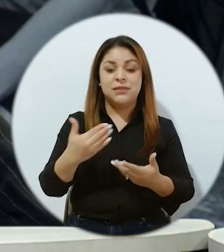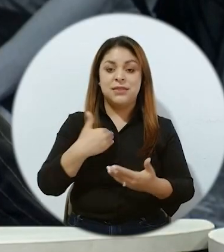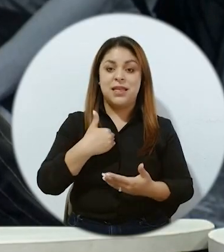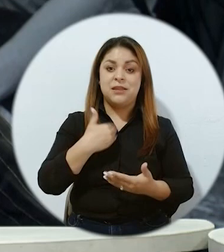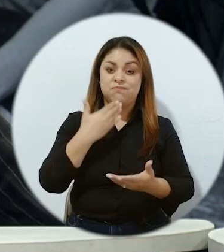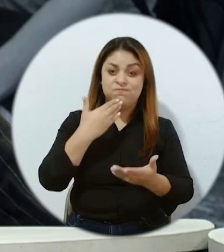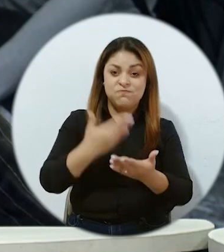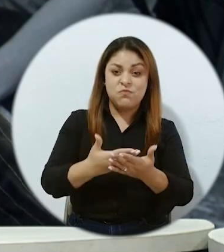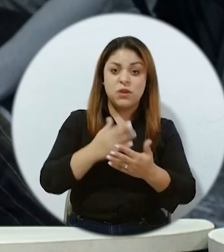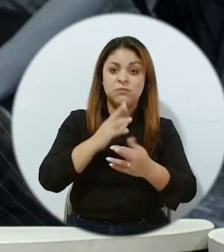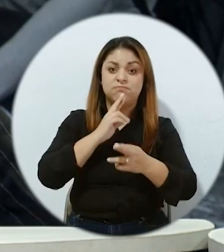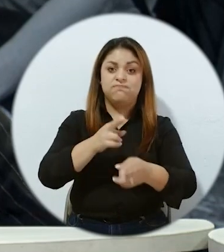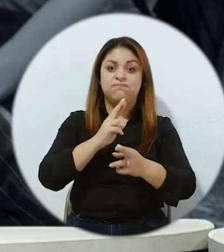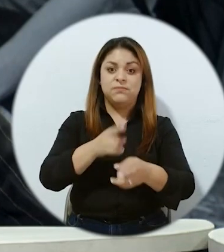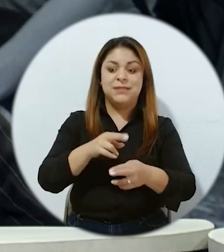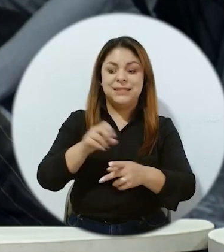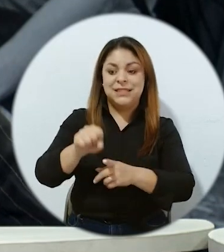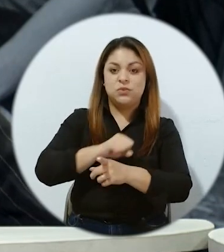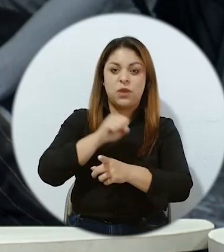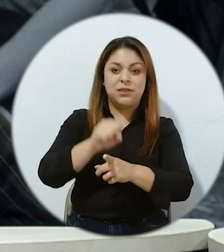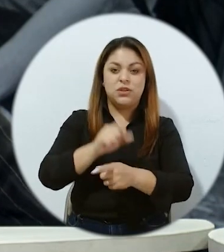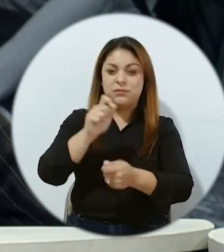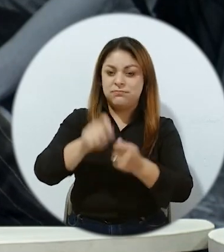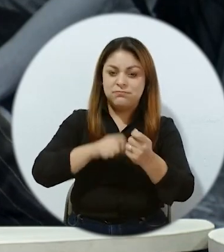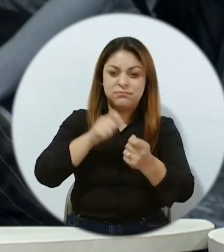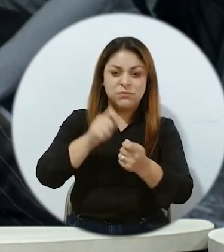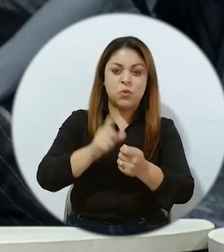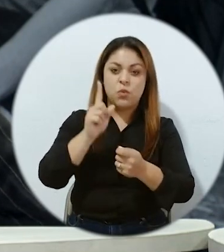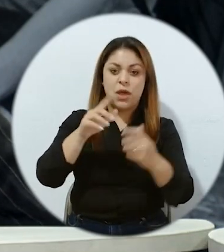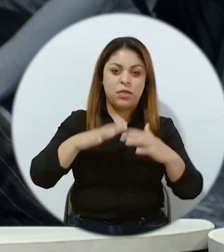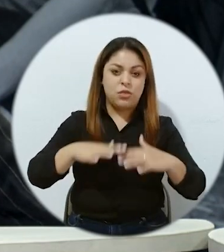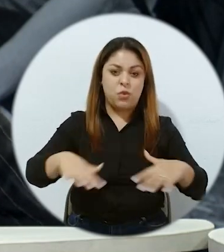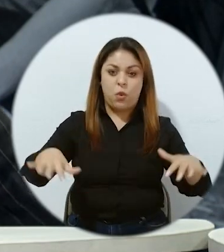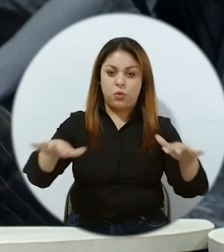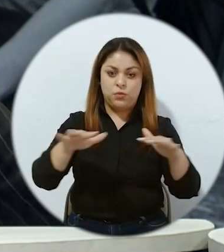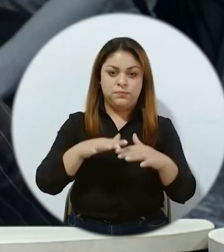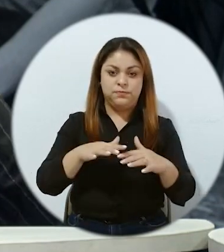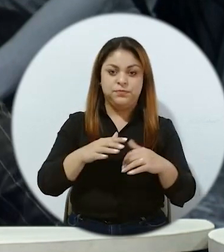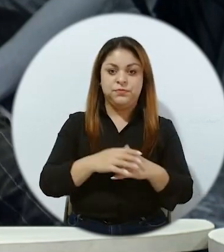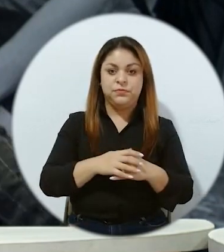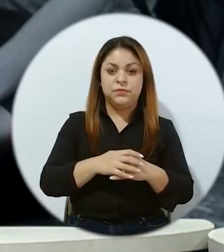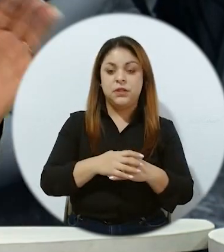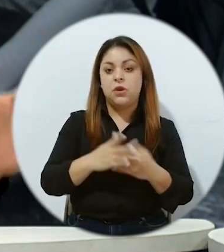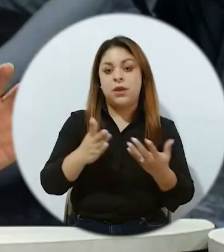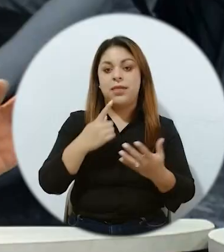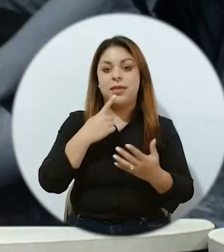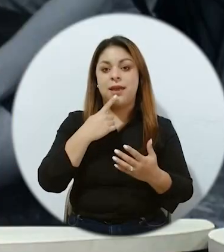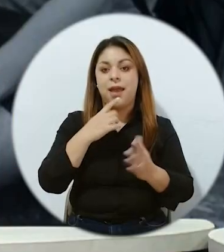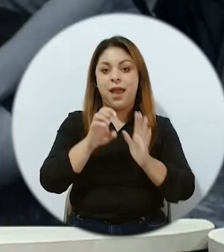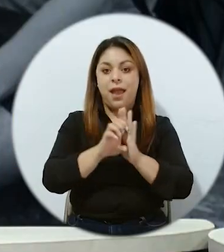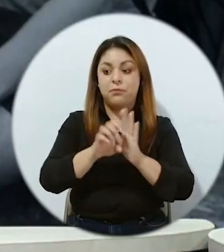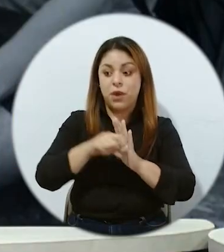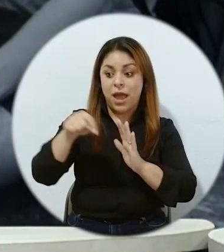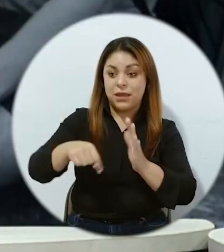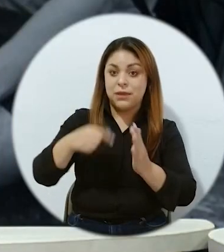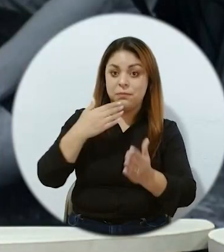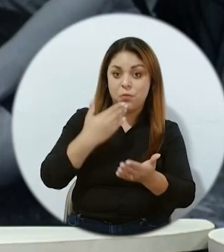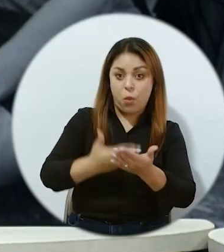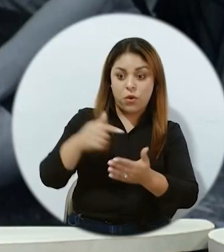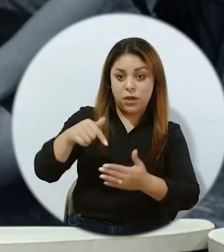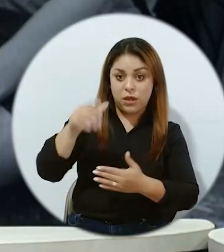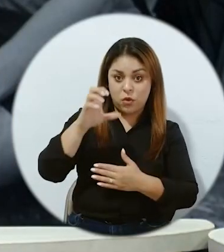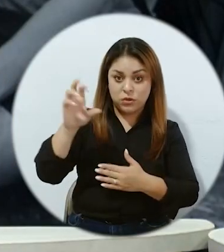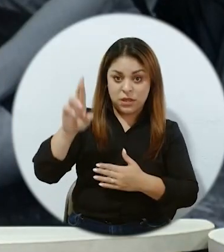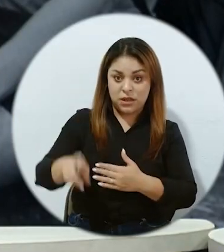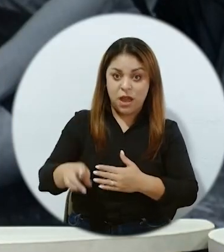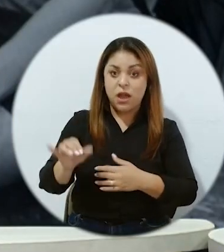también a situaciones particulares de un entorno, ¿verdad? Lo que es bueno aquí en Costa Rica no necesariamente funciona en